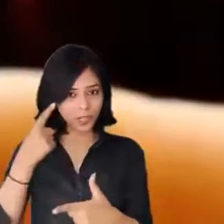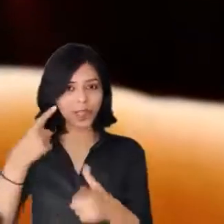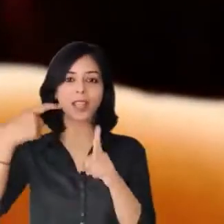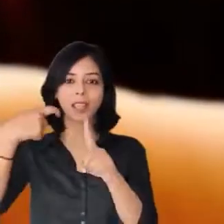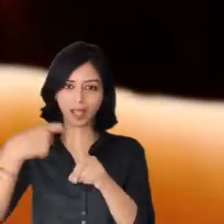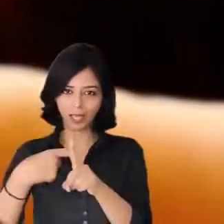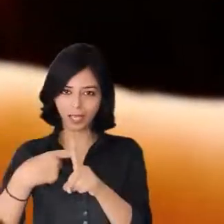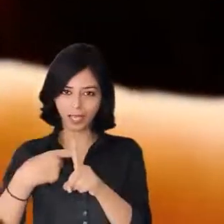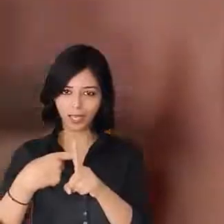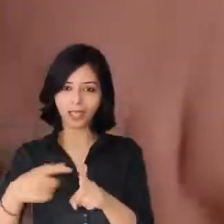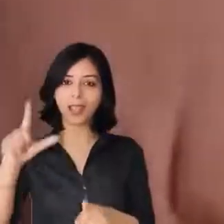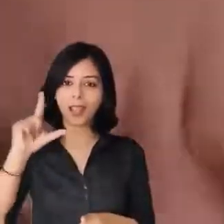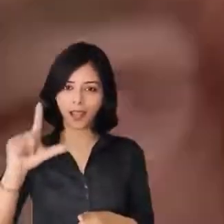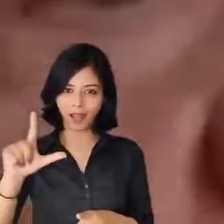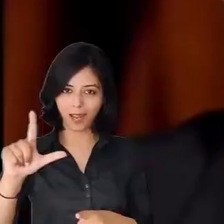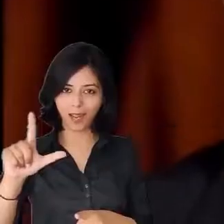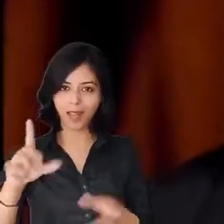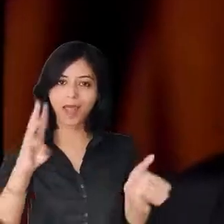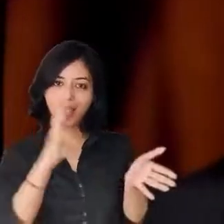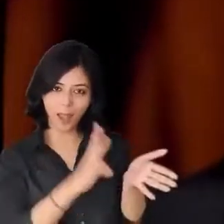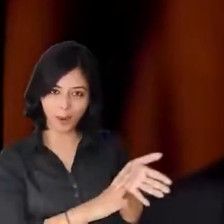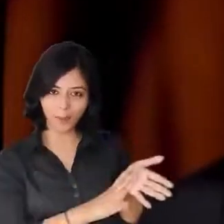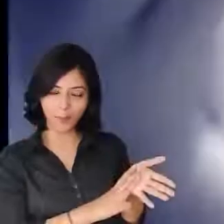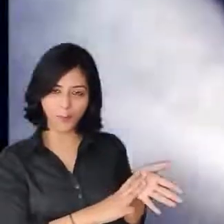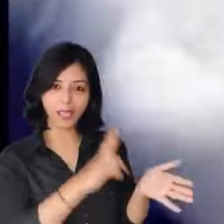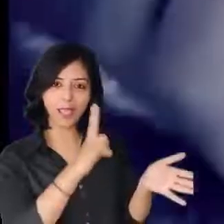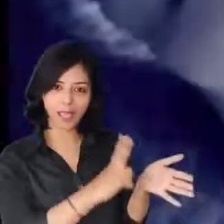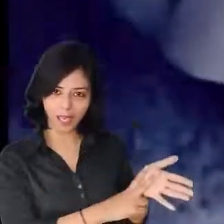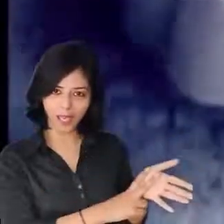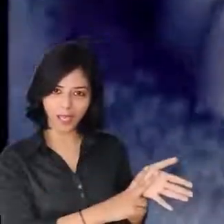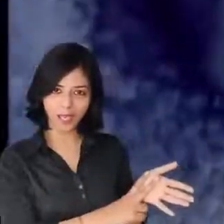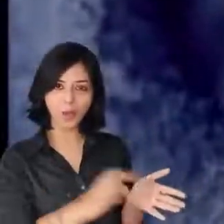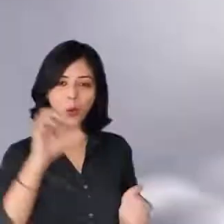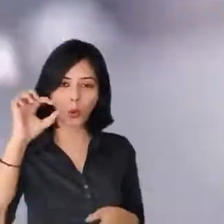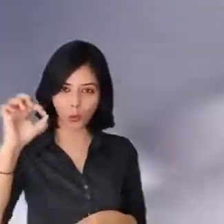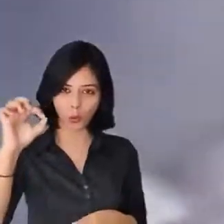Él los dominaba. Dominaba a todos a su alrededor.